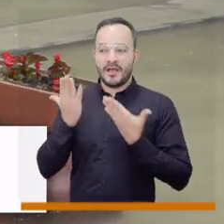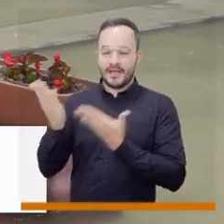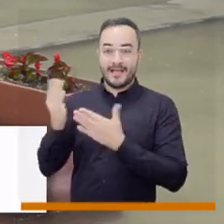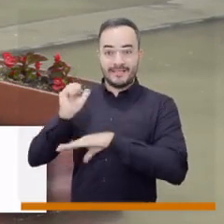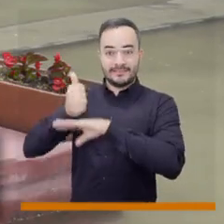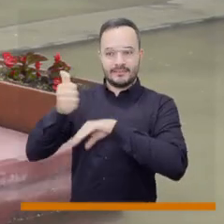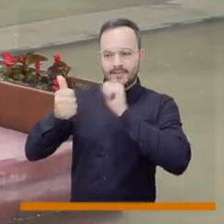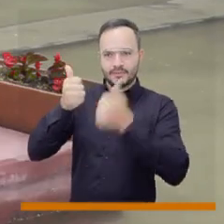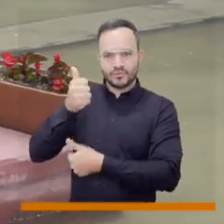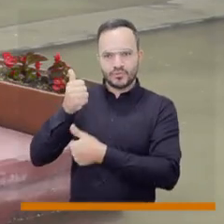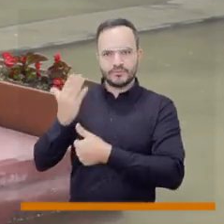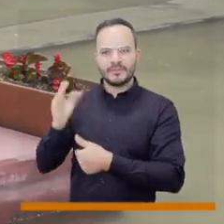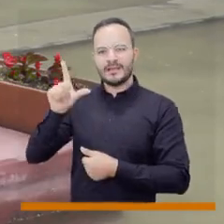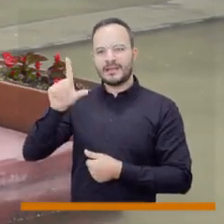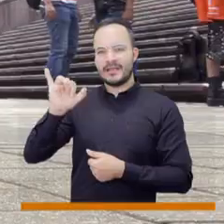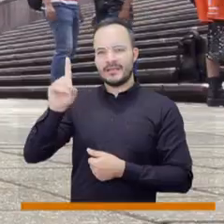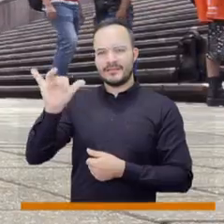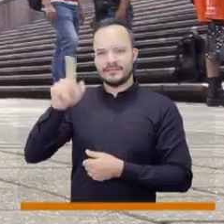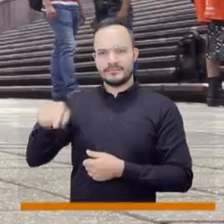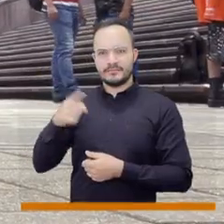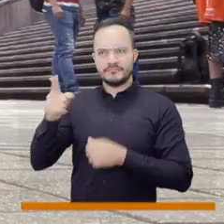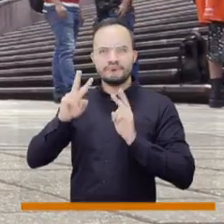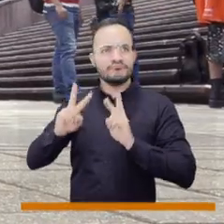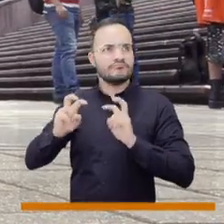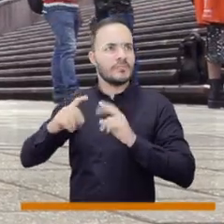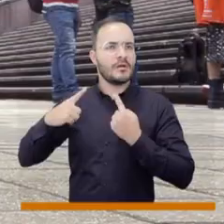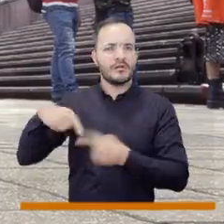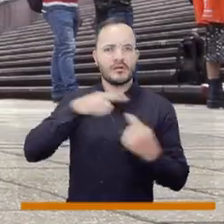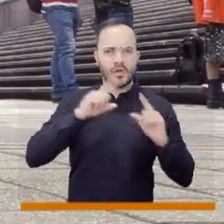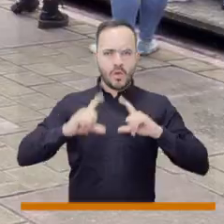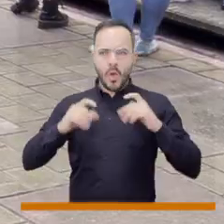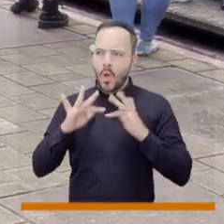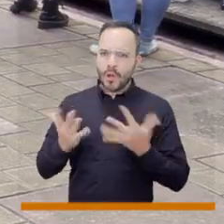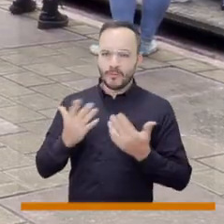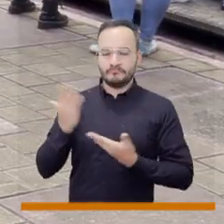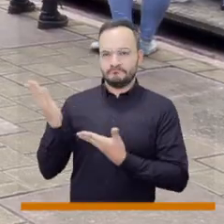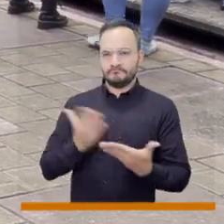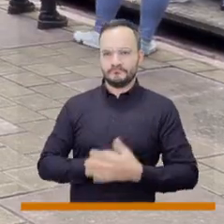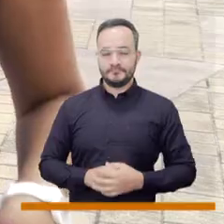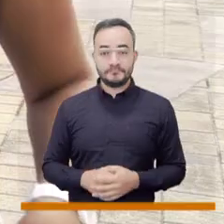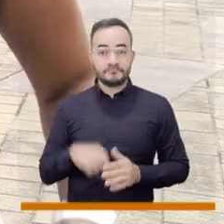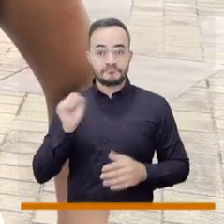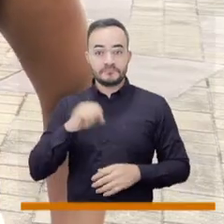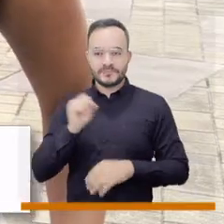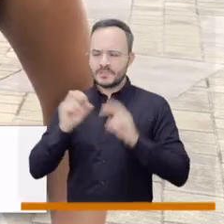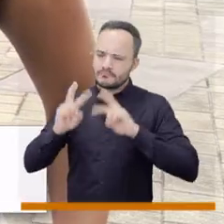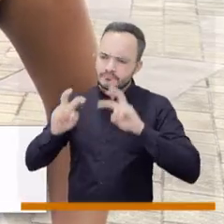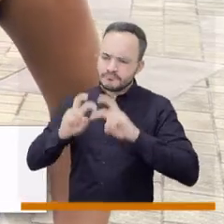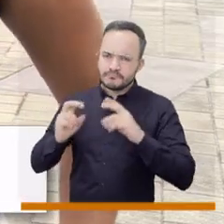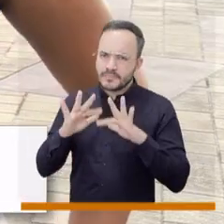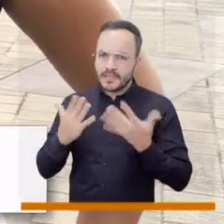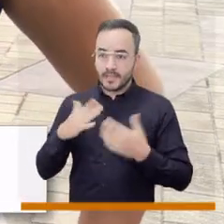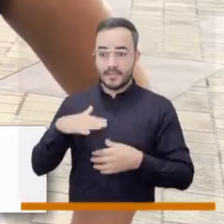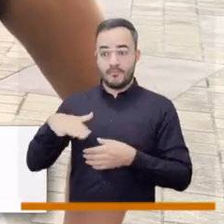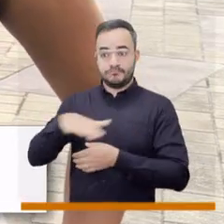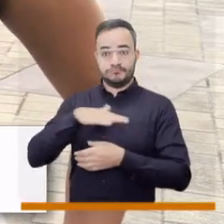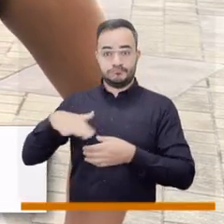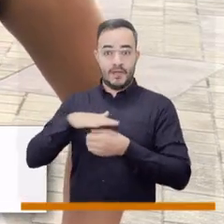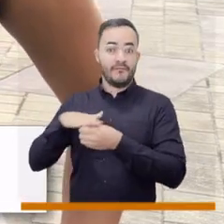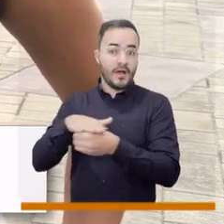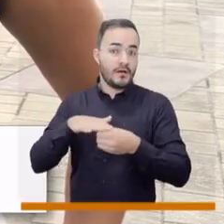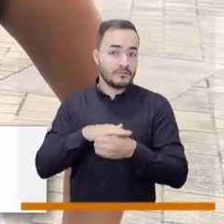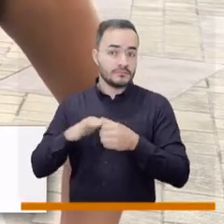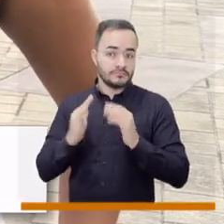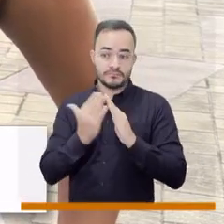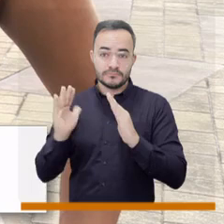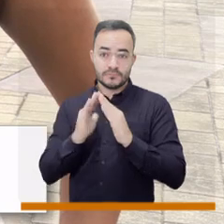subsecretaria de Turismo, Ledis López. Hablamos que es el primer estudio de carga turística que se realiza en una zona urbana, en una